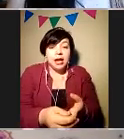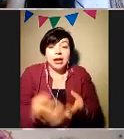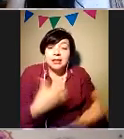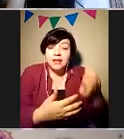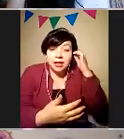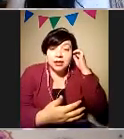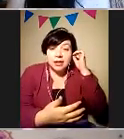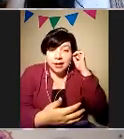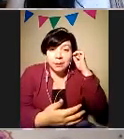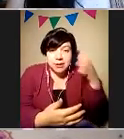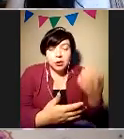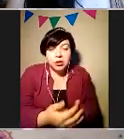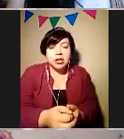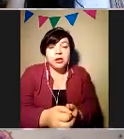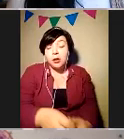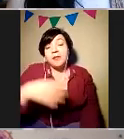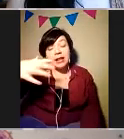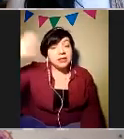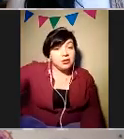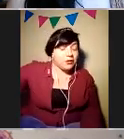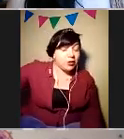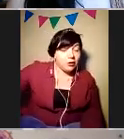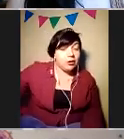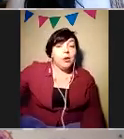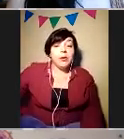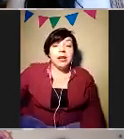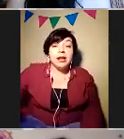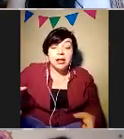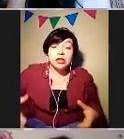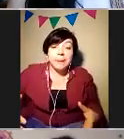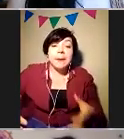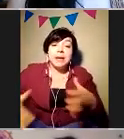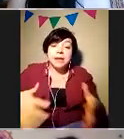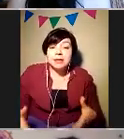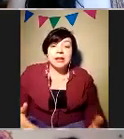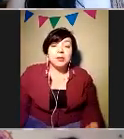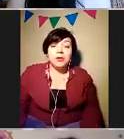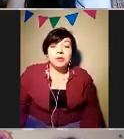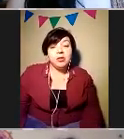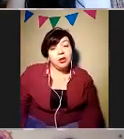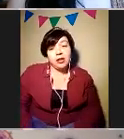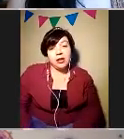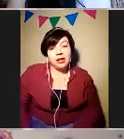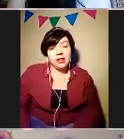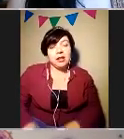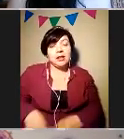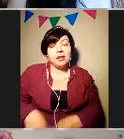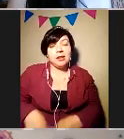la gran industria, trabajar en países como Chile o como Bangladesh, sobre todo, porque las legislaciones permiten ciertos movimientos